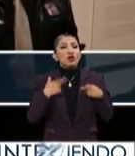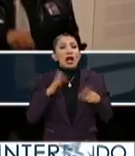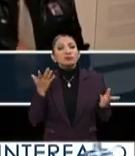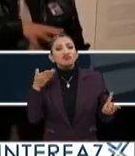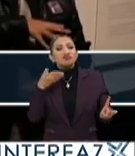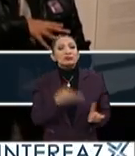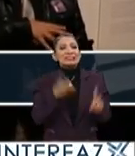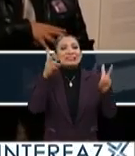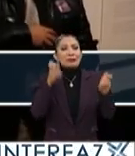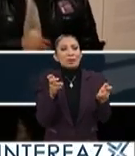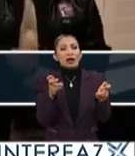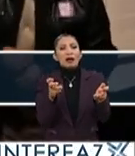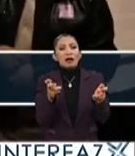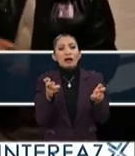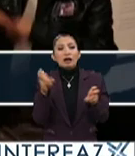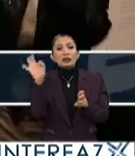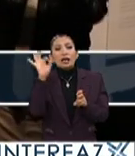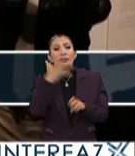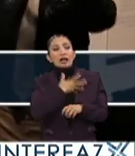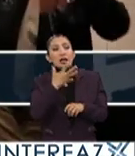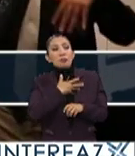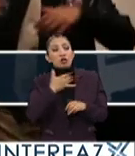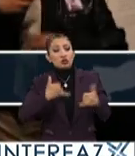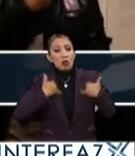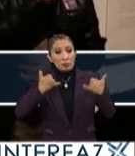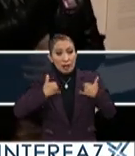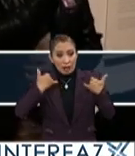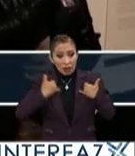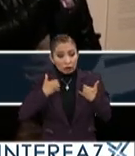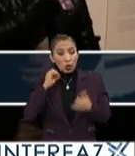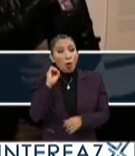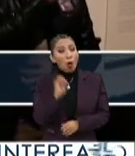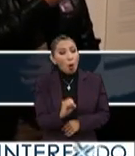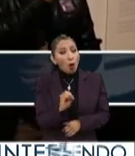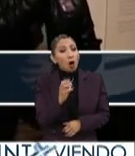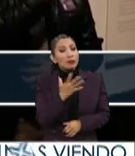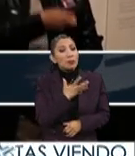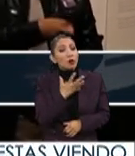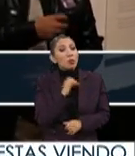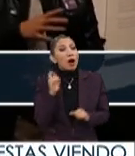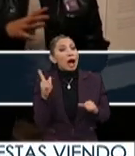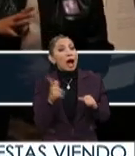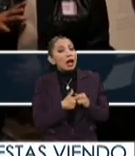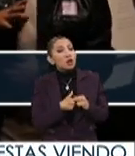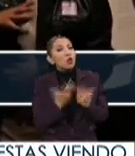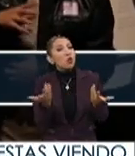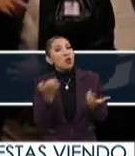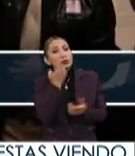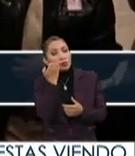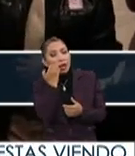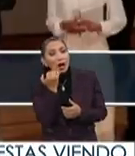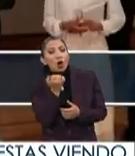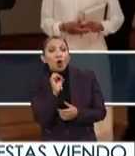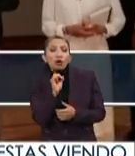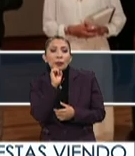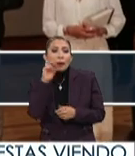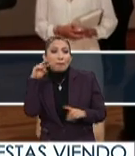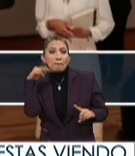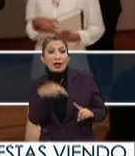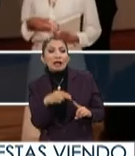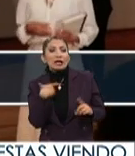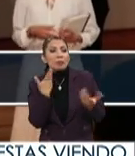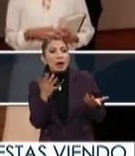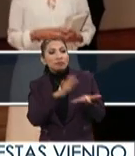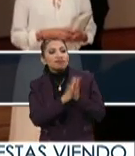dirigiendo tal temática, ¿no? Si tenemos un público adolescente, prescindimos como de que sea algo totalmente académico, sino también ver la manera de que